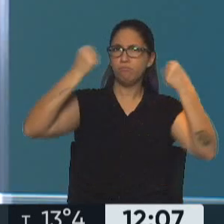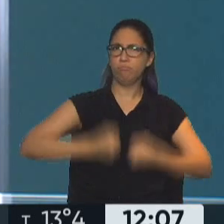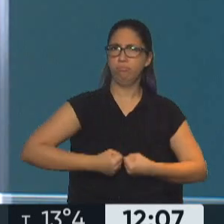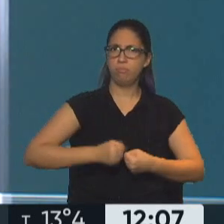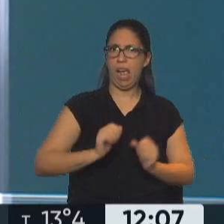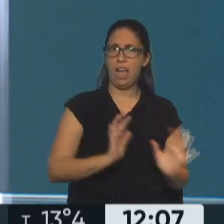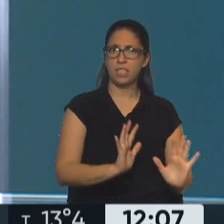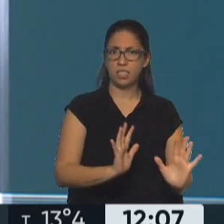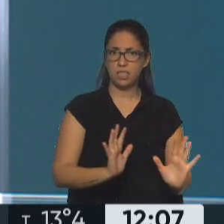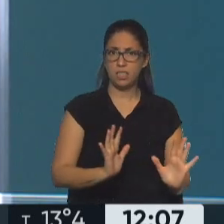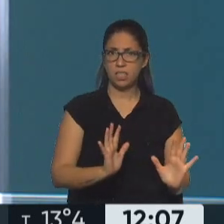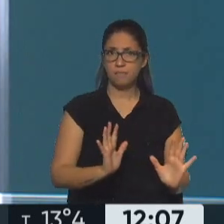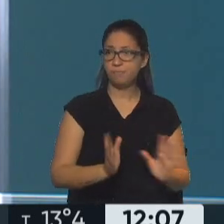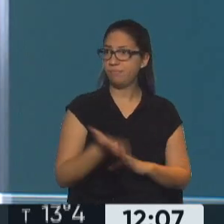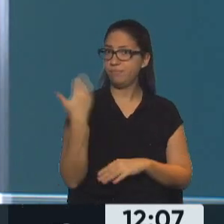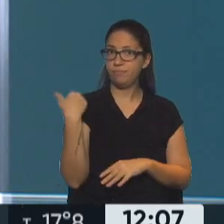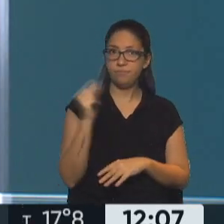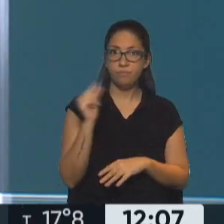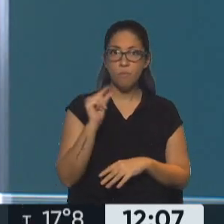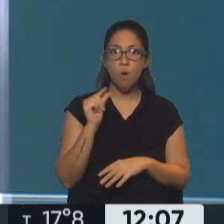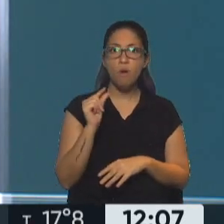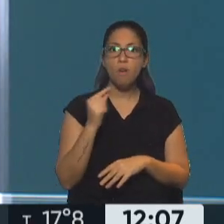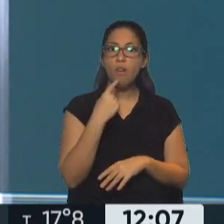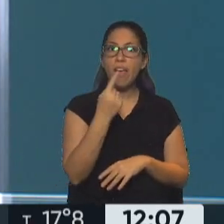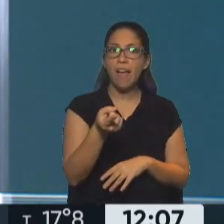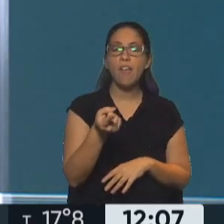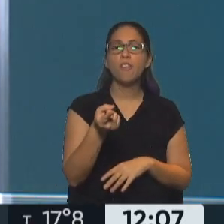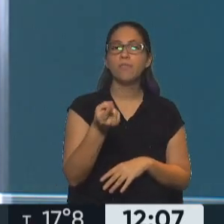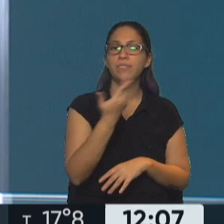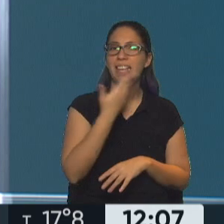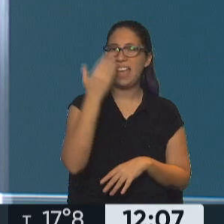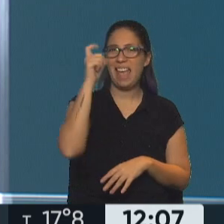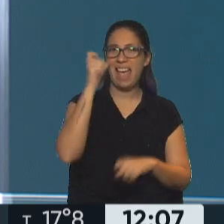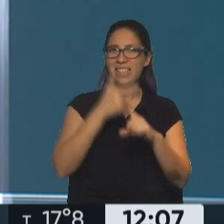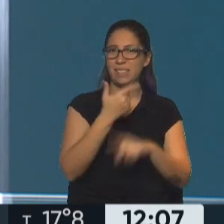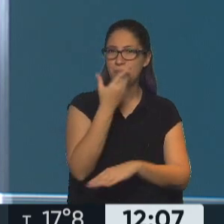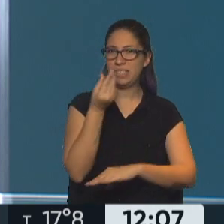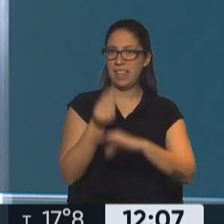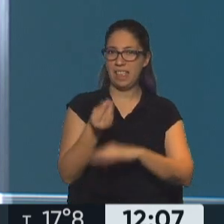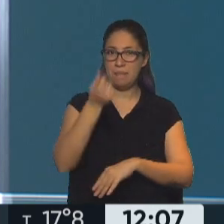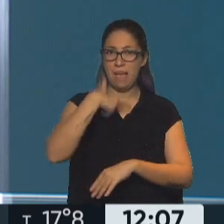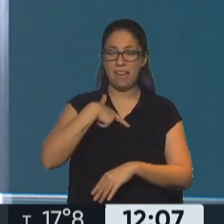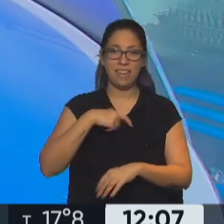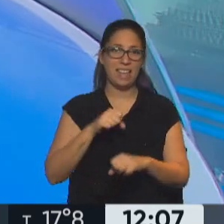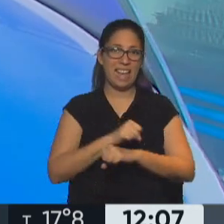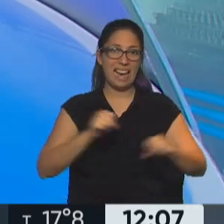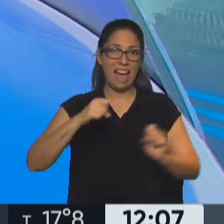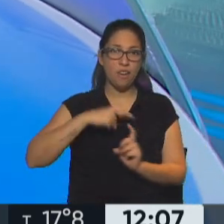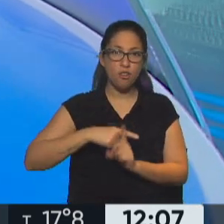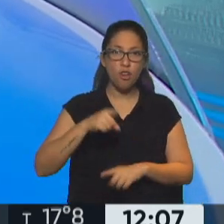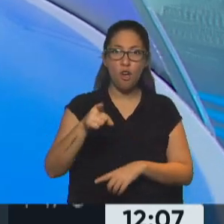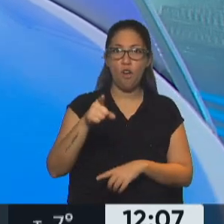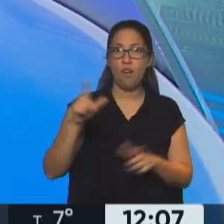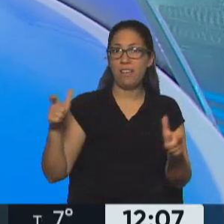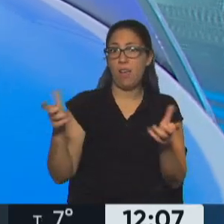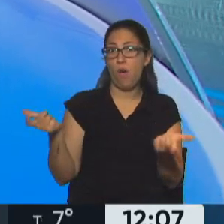De hecho, ha trascendido en las últimas horas un video durante la gestión del expresidente Mauricio Macri, donde Elisa Carrió, la titular de la coalición